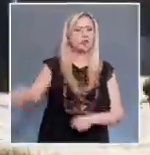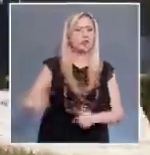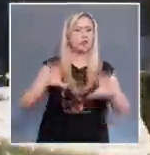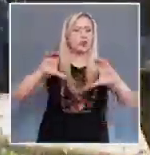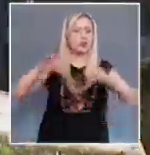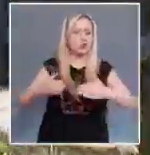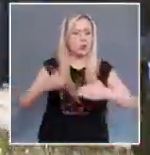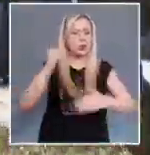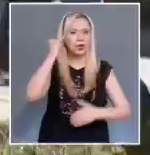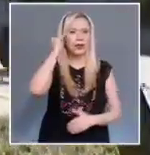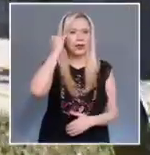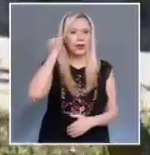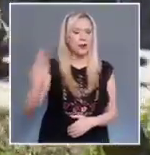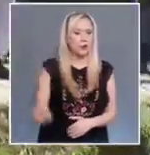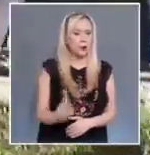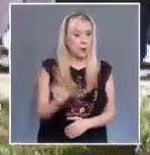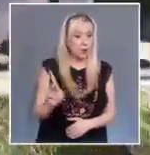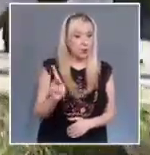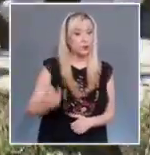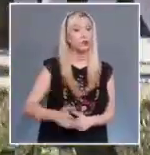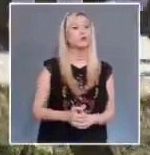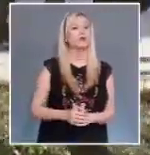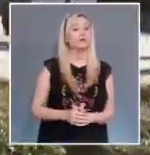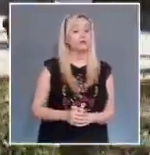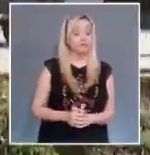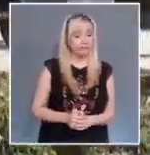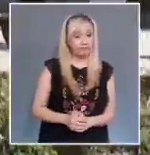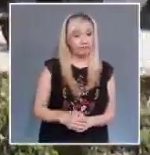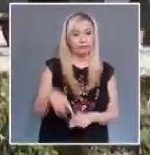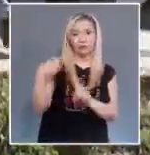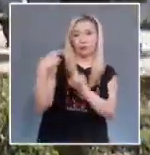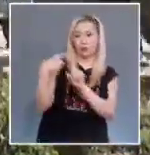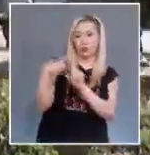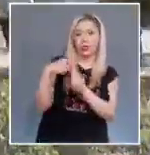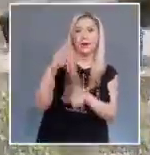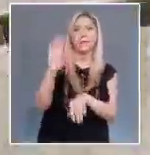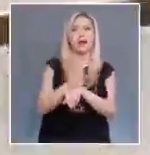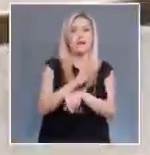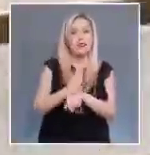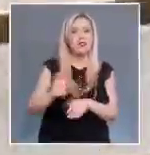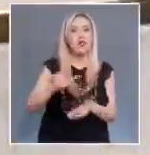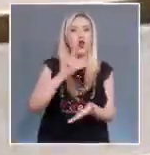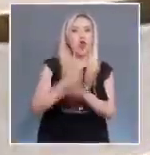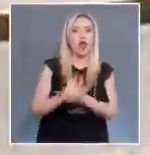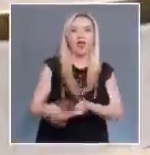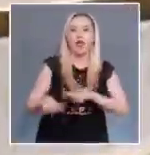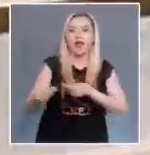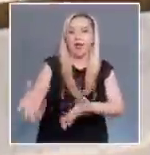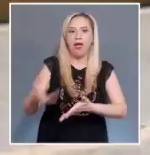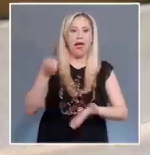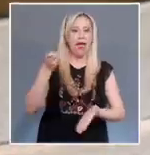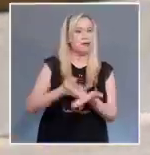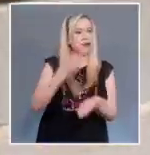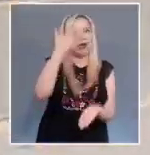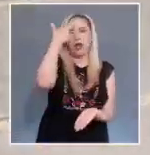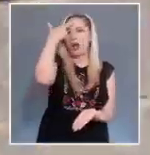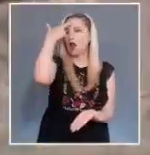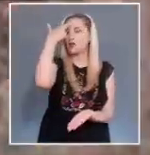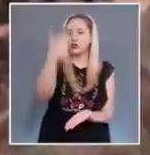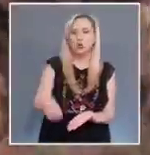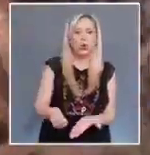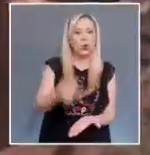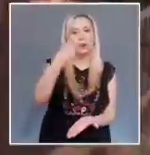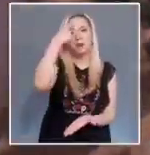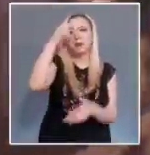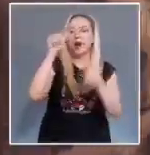Las acciones afirmativas tienen un grado de permisibilidad justificada y de trato diferenciado para